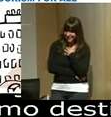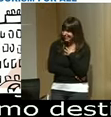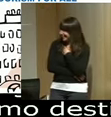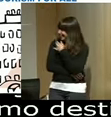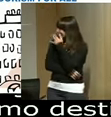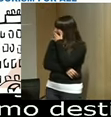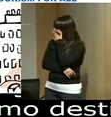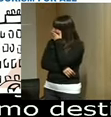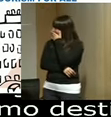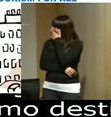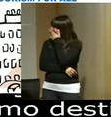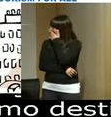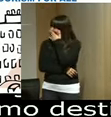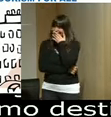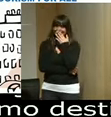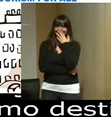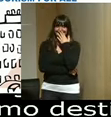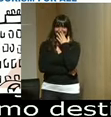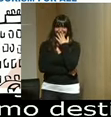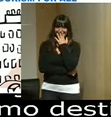Qué susto, por Dios.